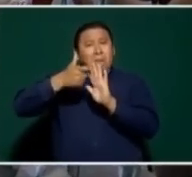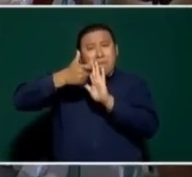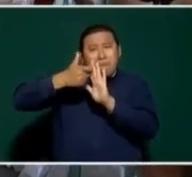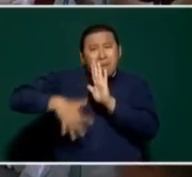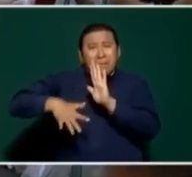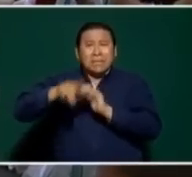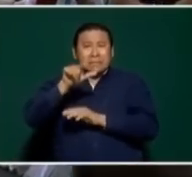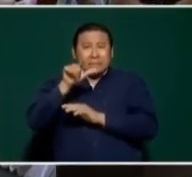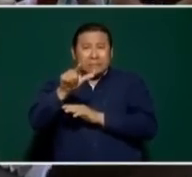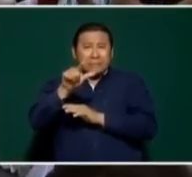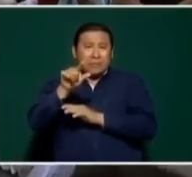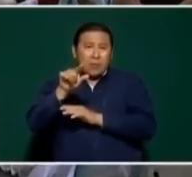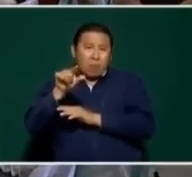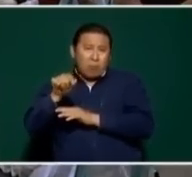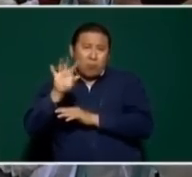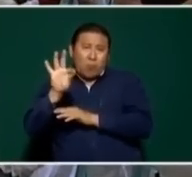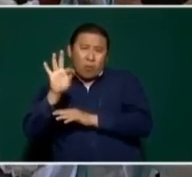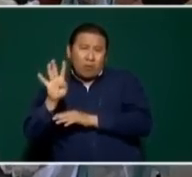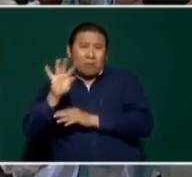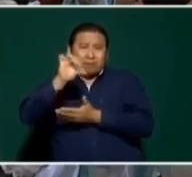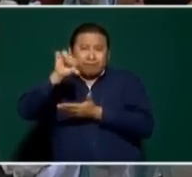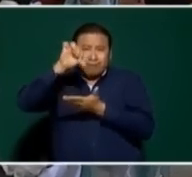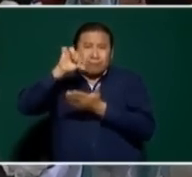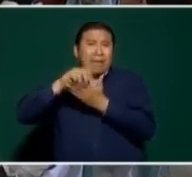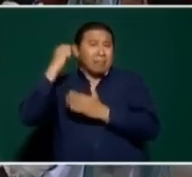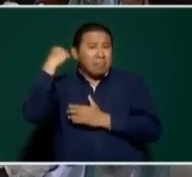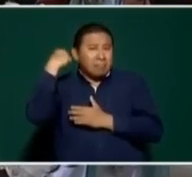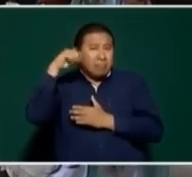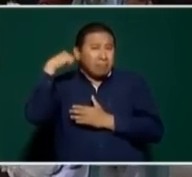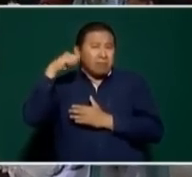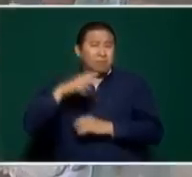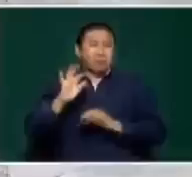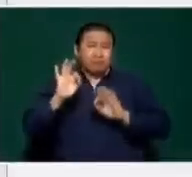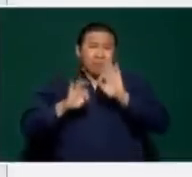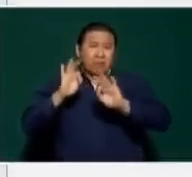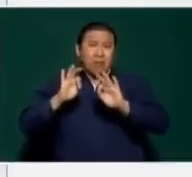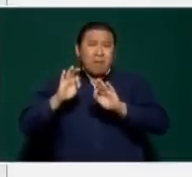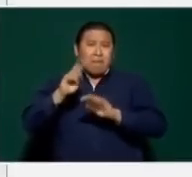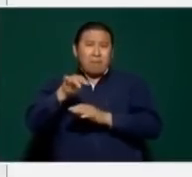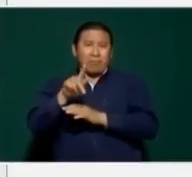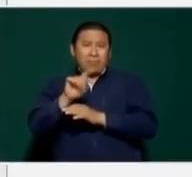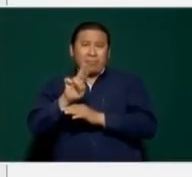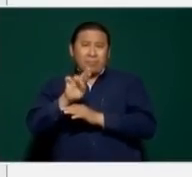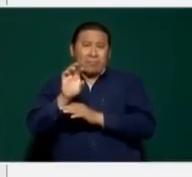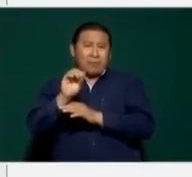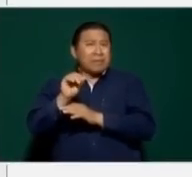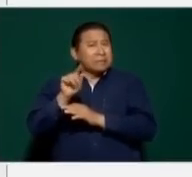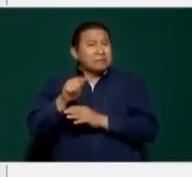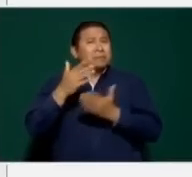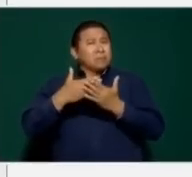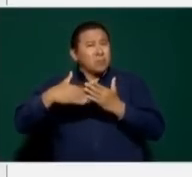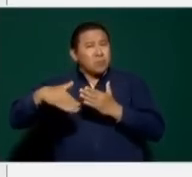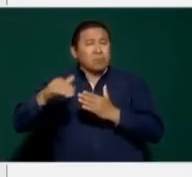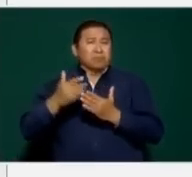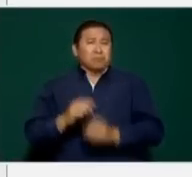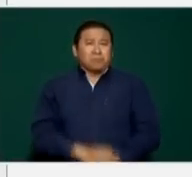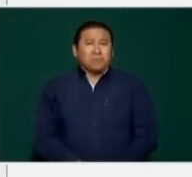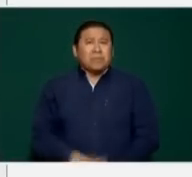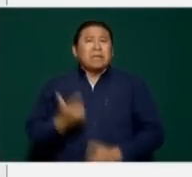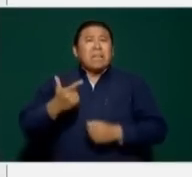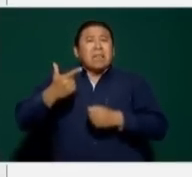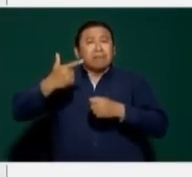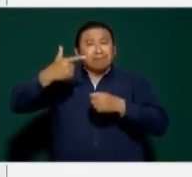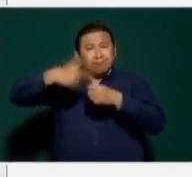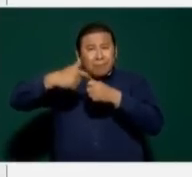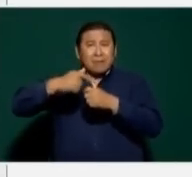económico a 17.44 en Centro Tabasco, Servicio Monteros. Si nos vamos a la gasolina